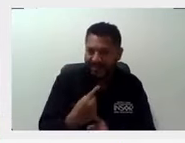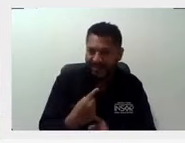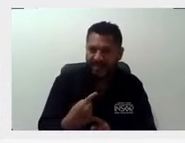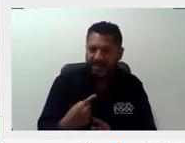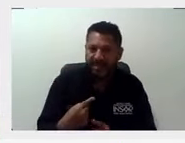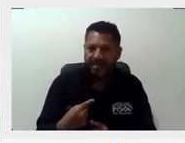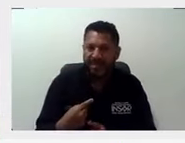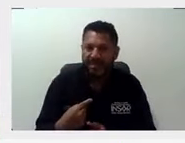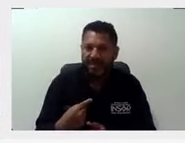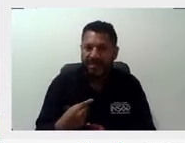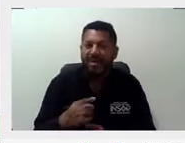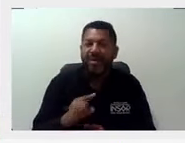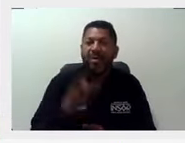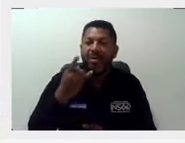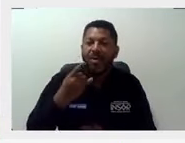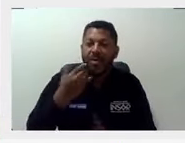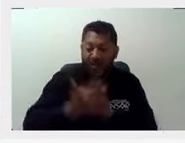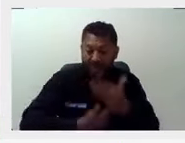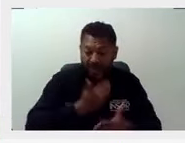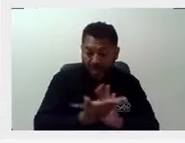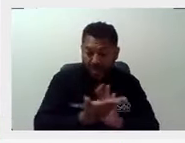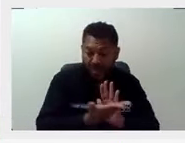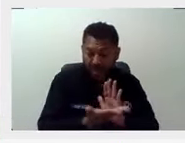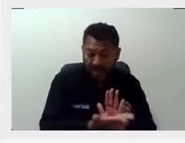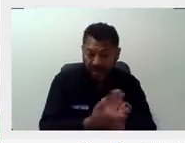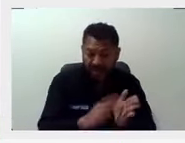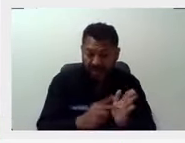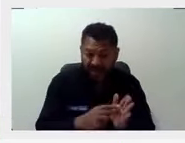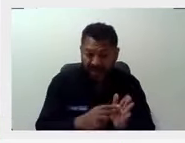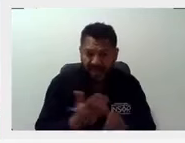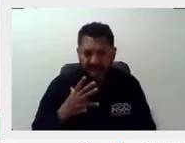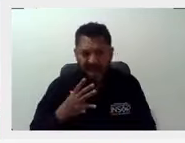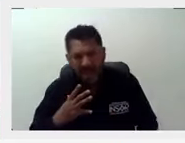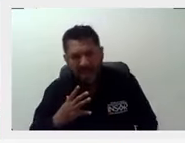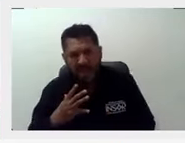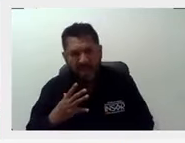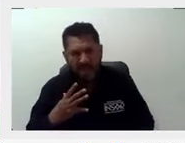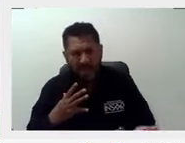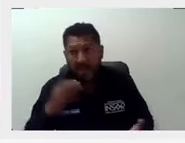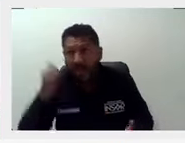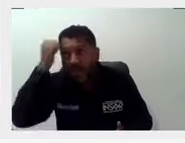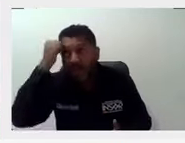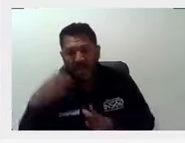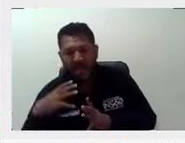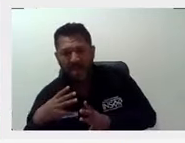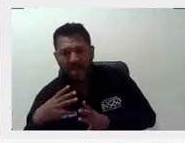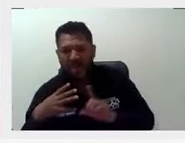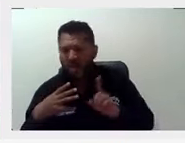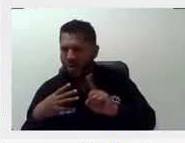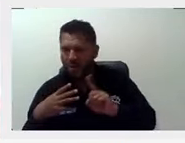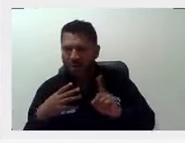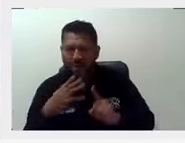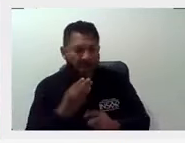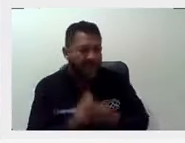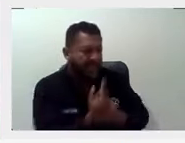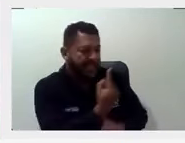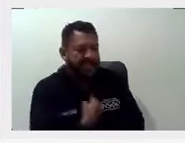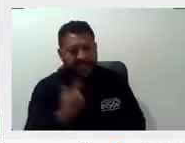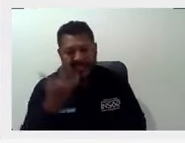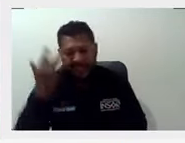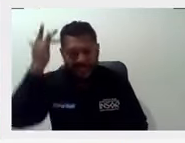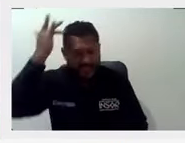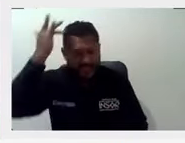de cómo el proceso educativo no puede ser una carga, ni una carga para el docente, yo qué voy a hacer con ese niño, ni para la